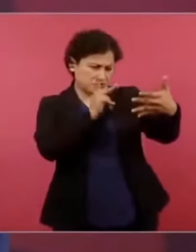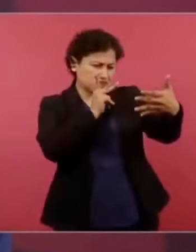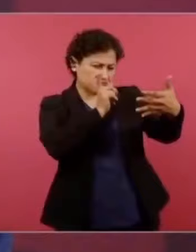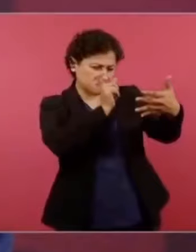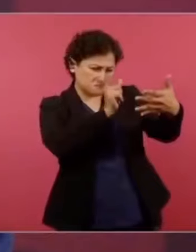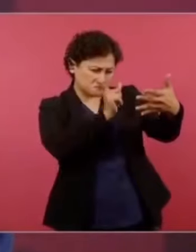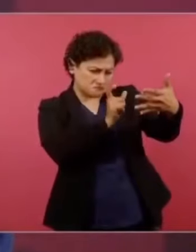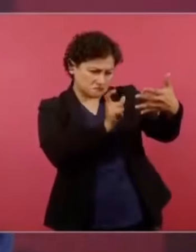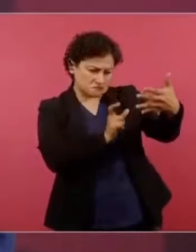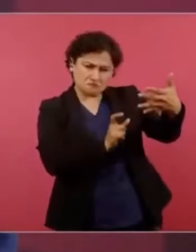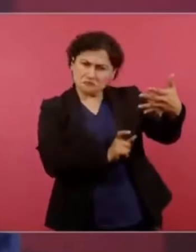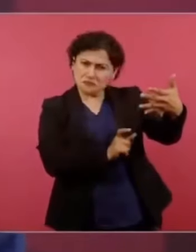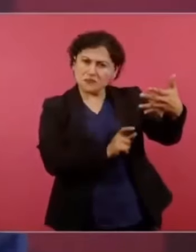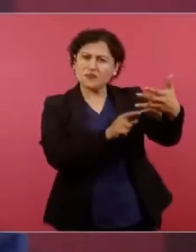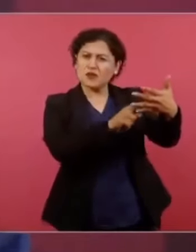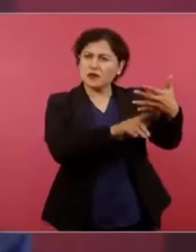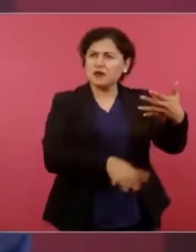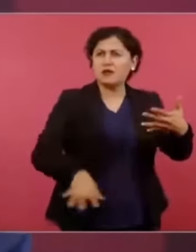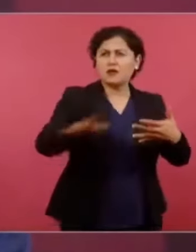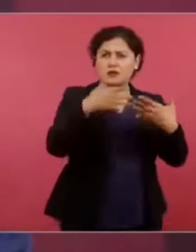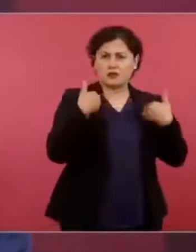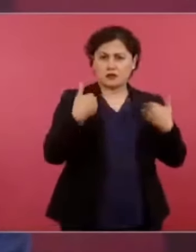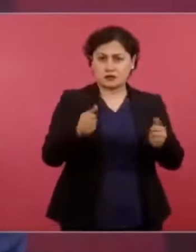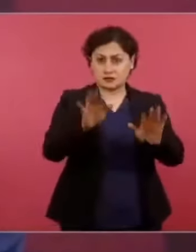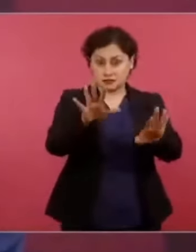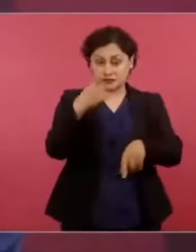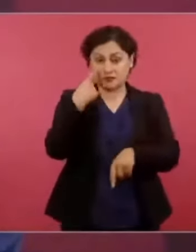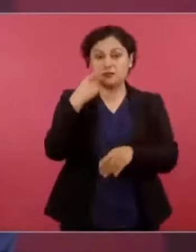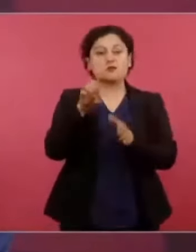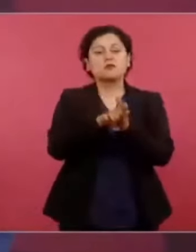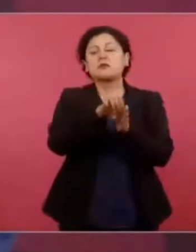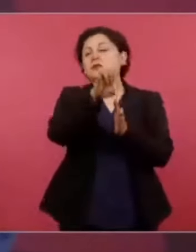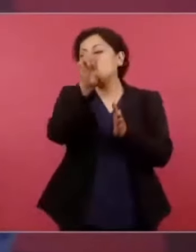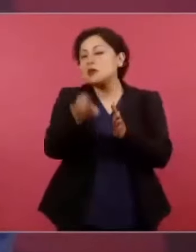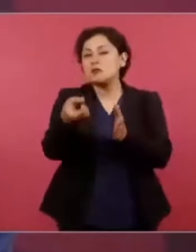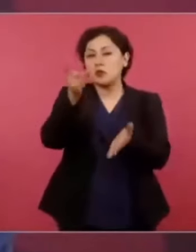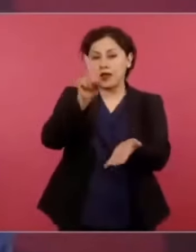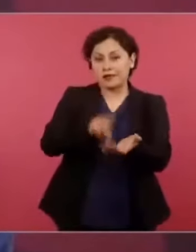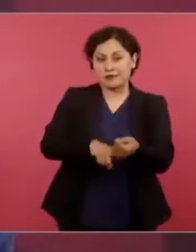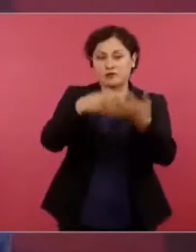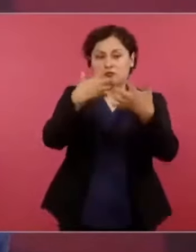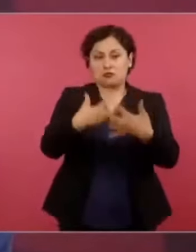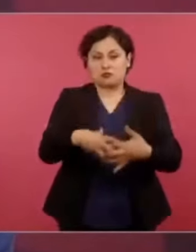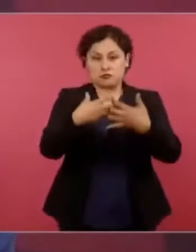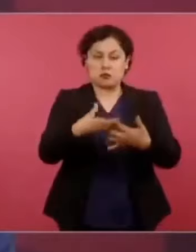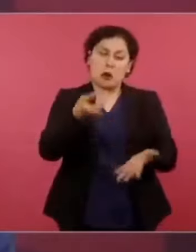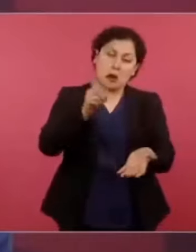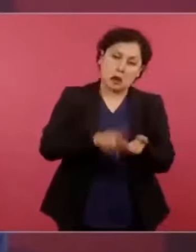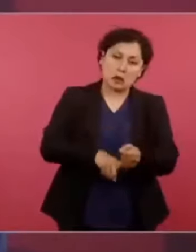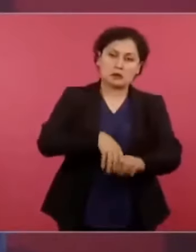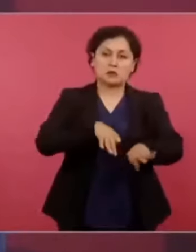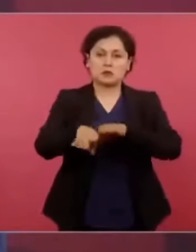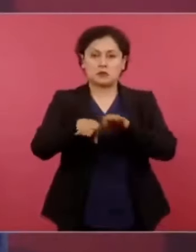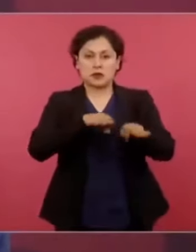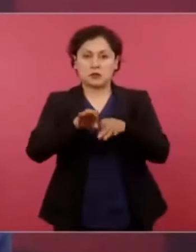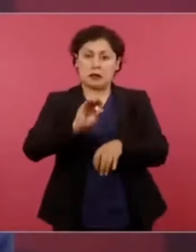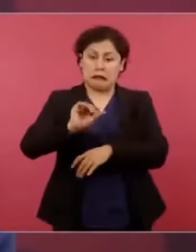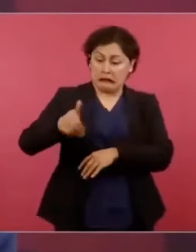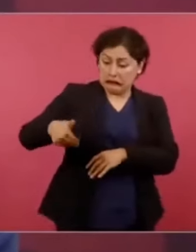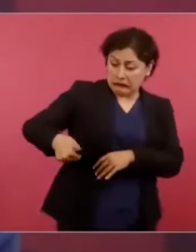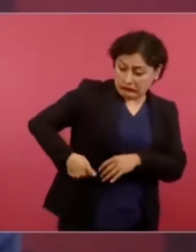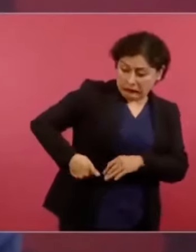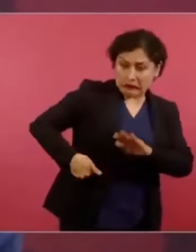que si se trata de un accidente de trabajo Se tiene derecho a eso o se tenía derecho a